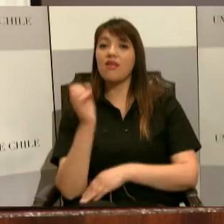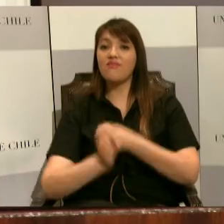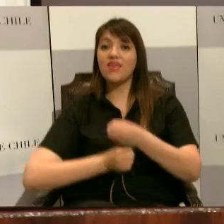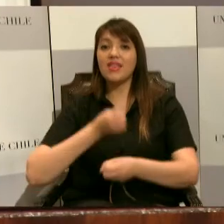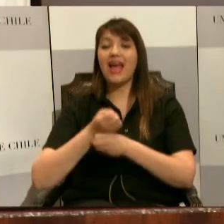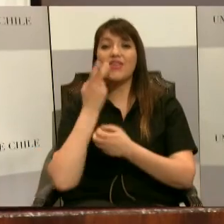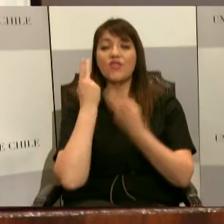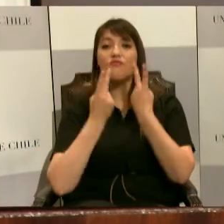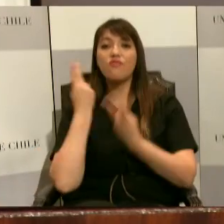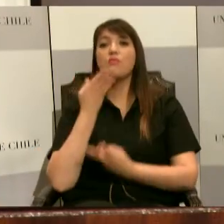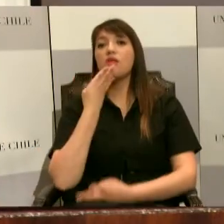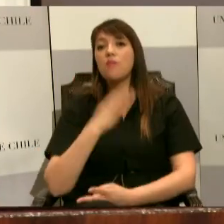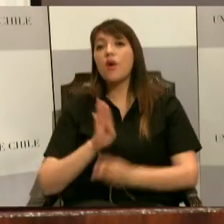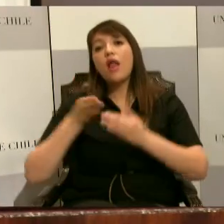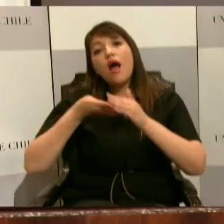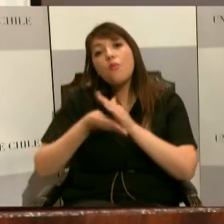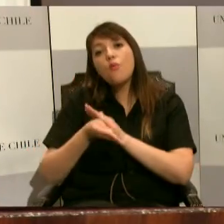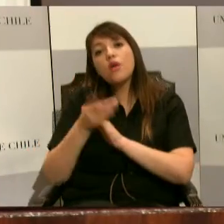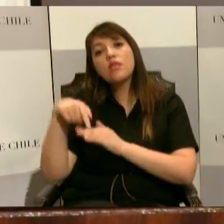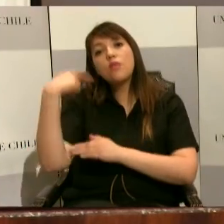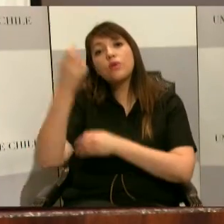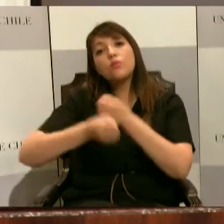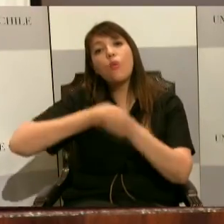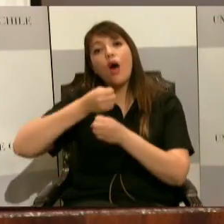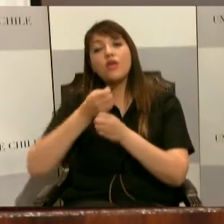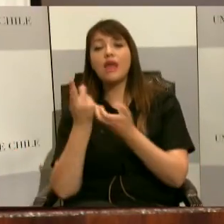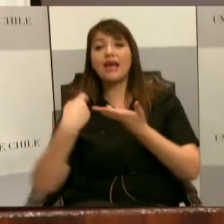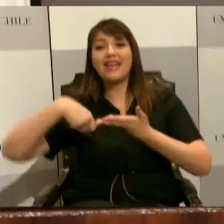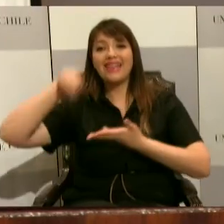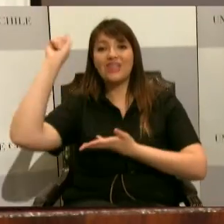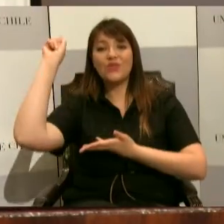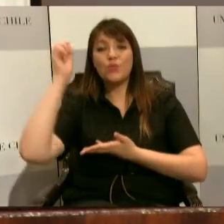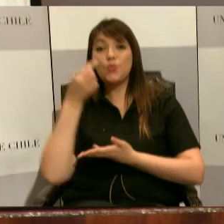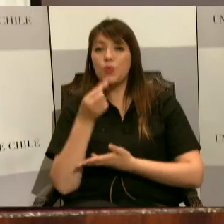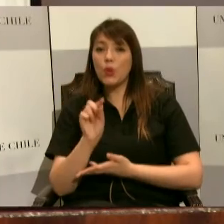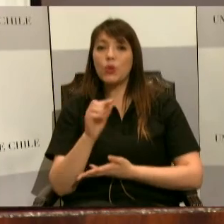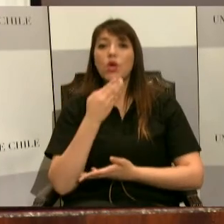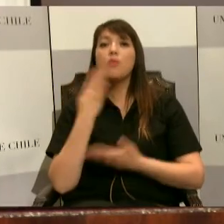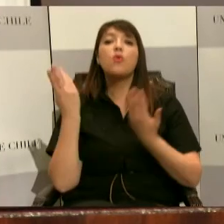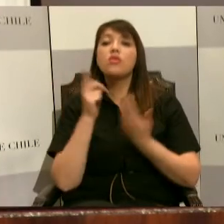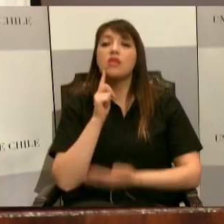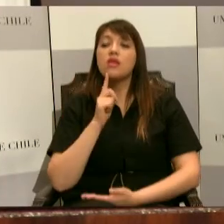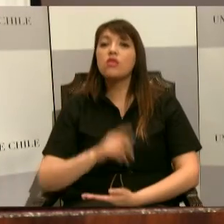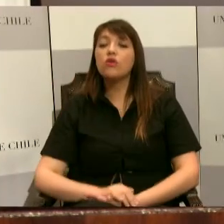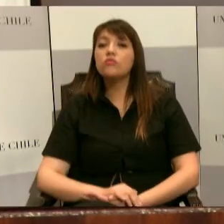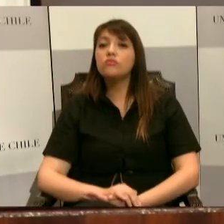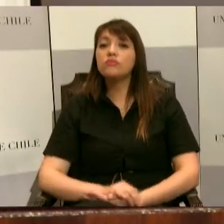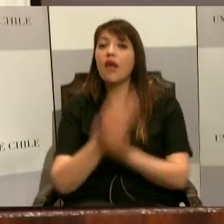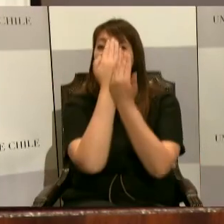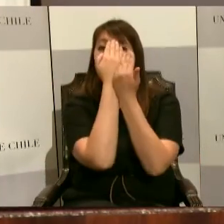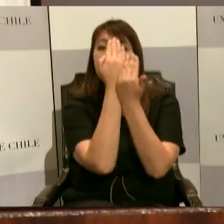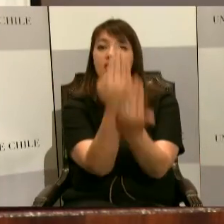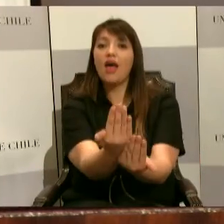nos encontramos a las puertas del próximo proceso de acreditación. Hemos enfrentado el mantener